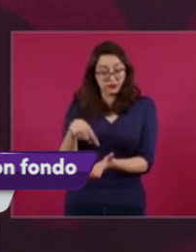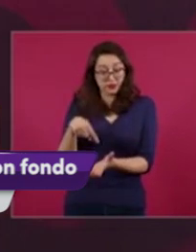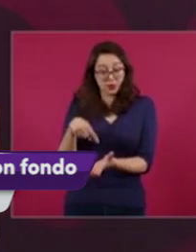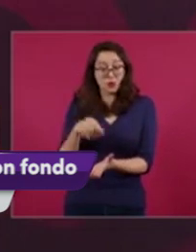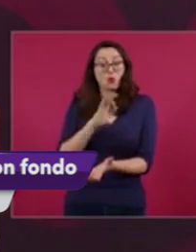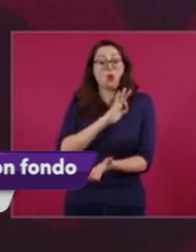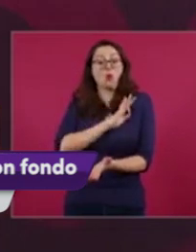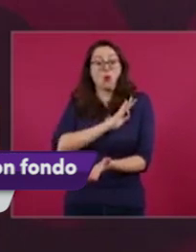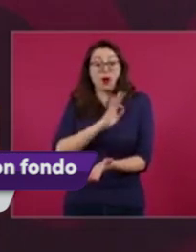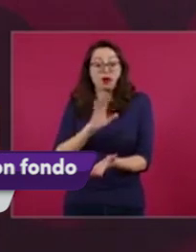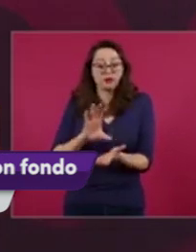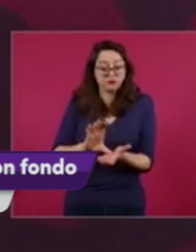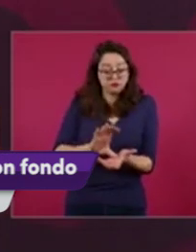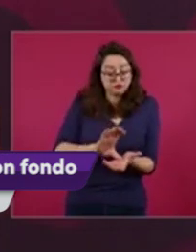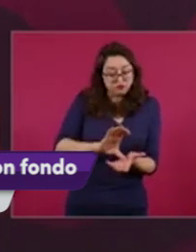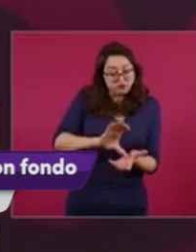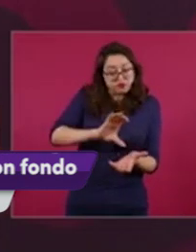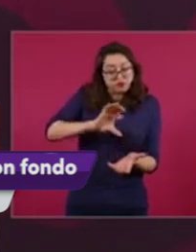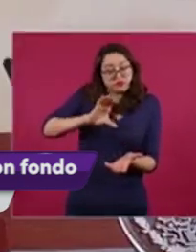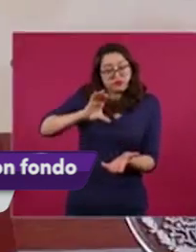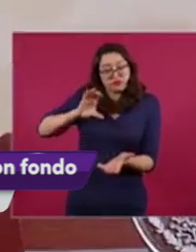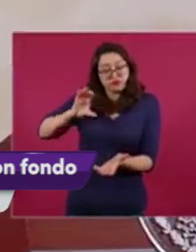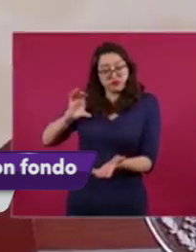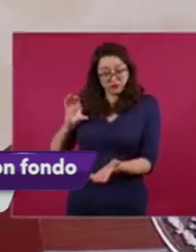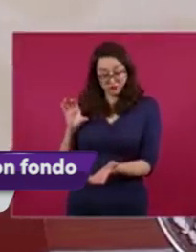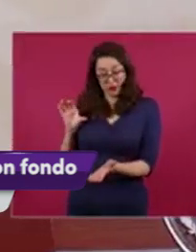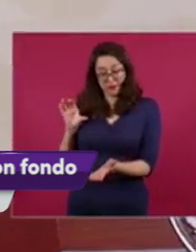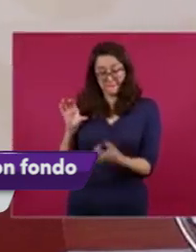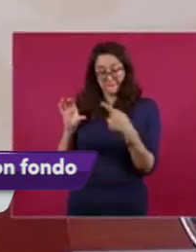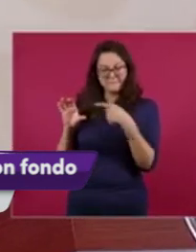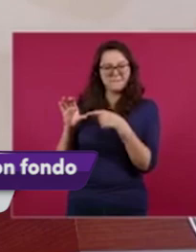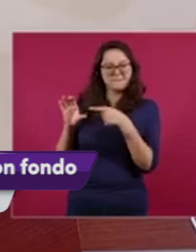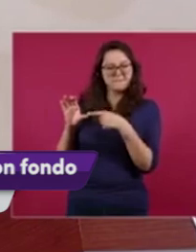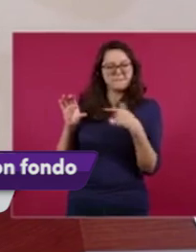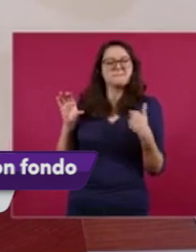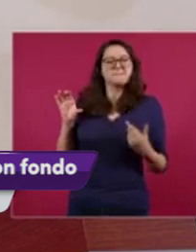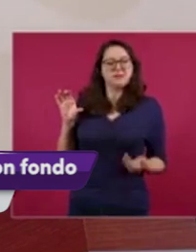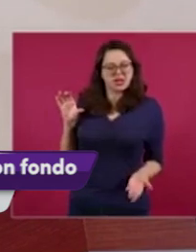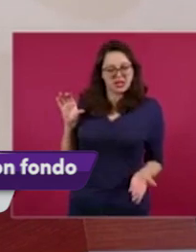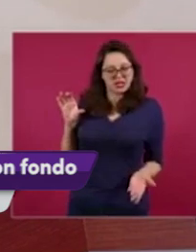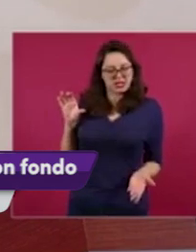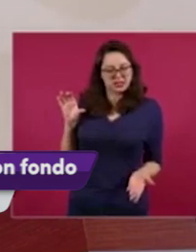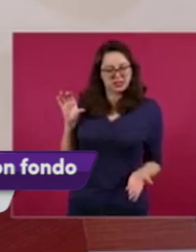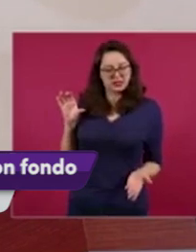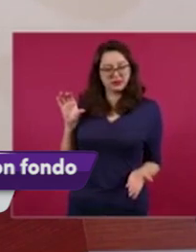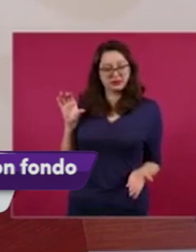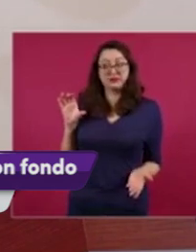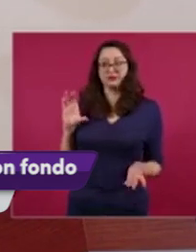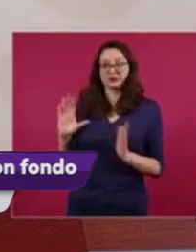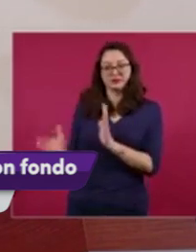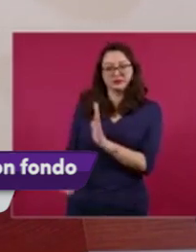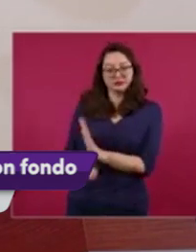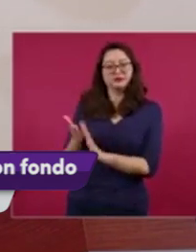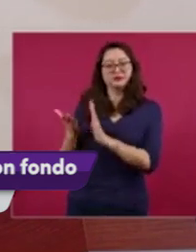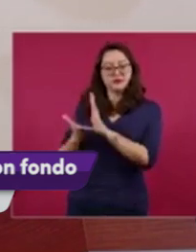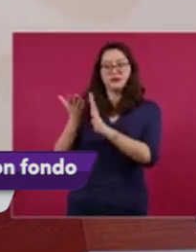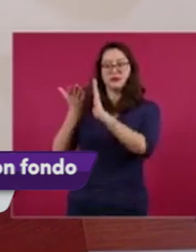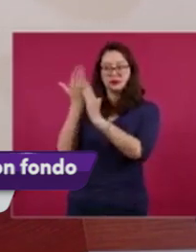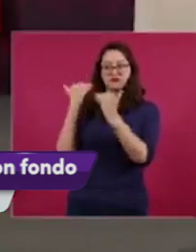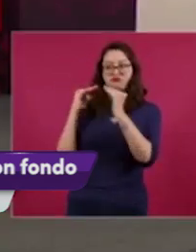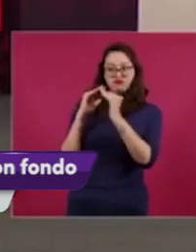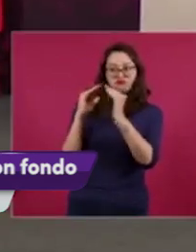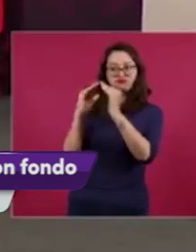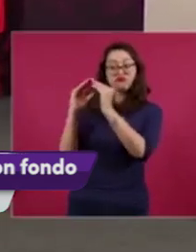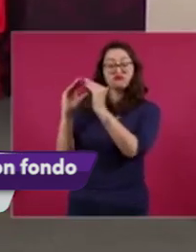entreguen a jóvenes aun cuando no tengan mucho tiempo laborando. Reconoció que, si bien ya no le dará tiempo de concretar este proyecto ante